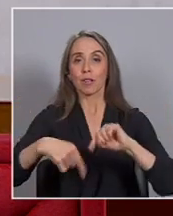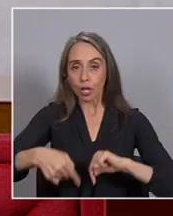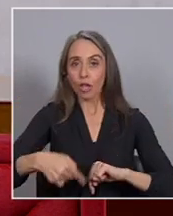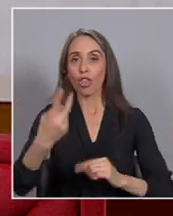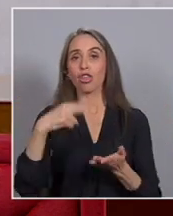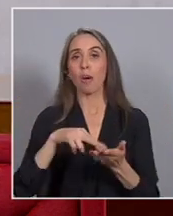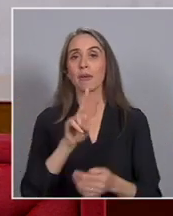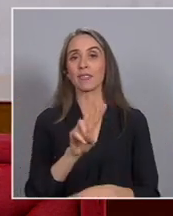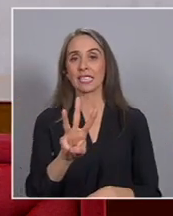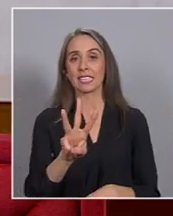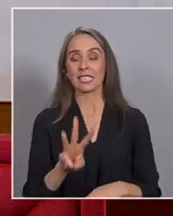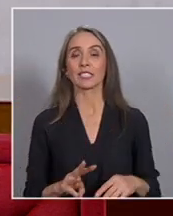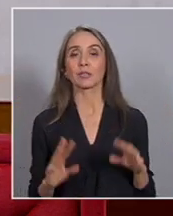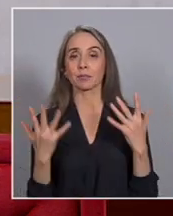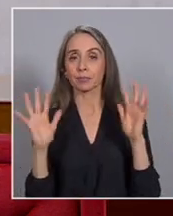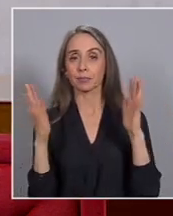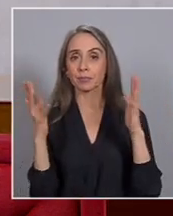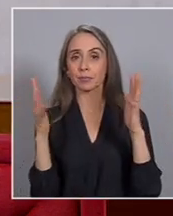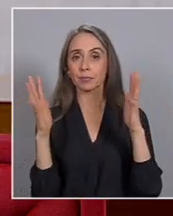2023.